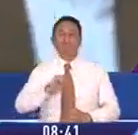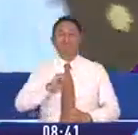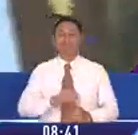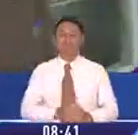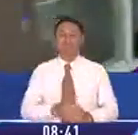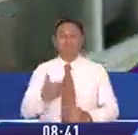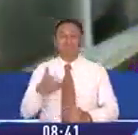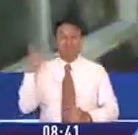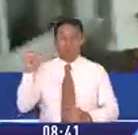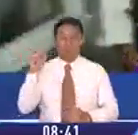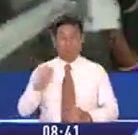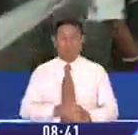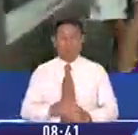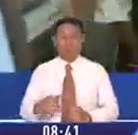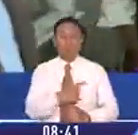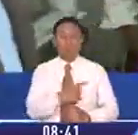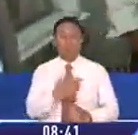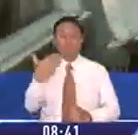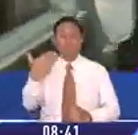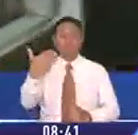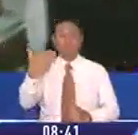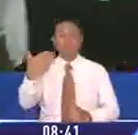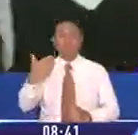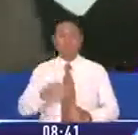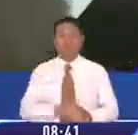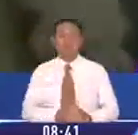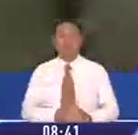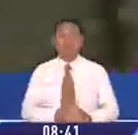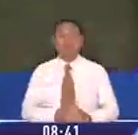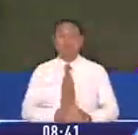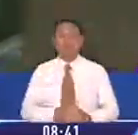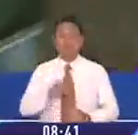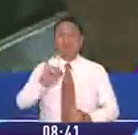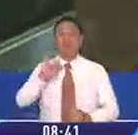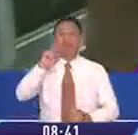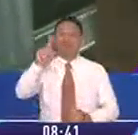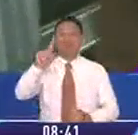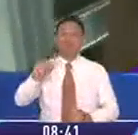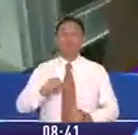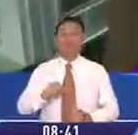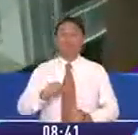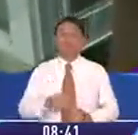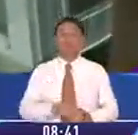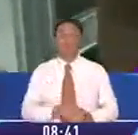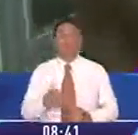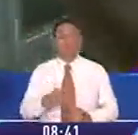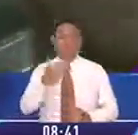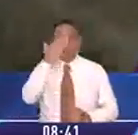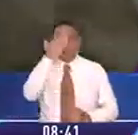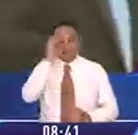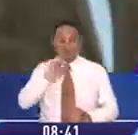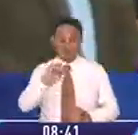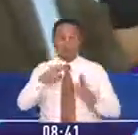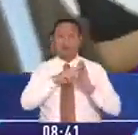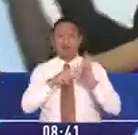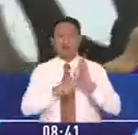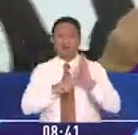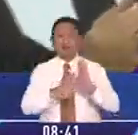podido escuchar entonces al señor alcalde Fabián Issa, alcalde de Rumiñahui. Ya sabe, pues la ordenanza